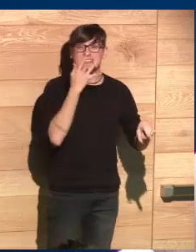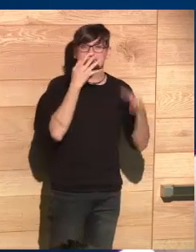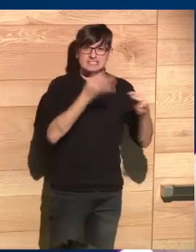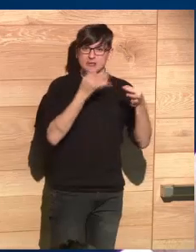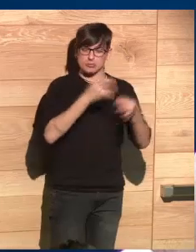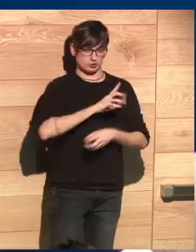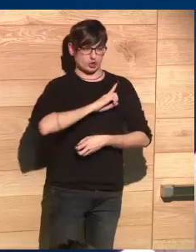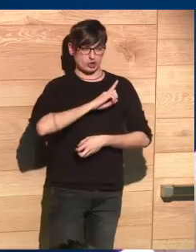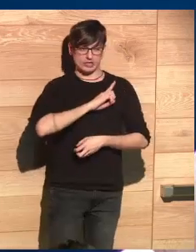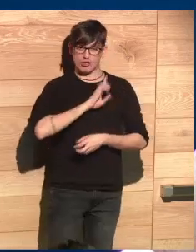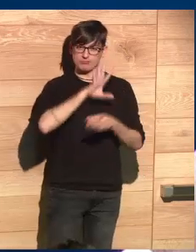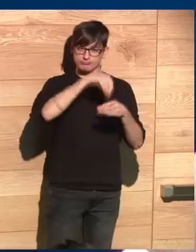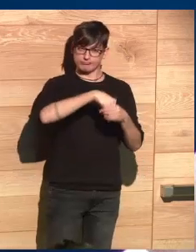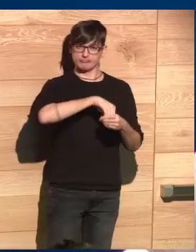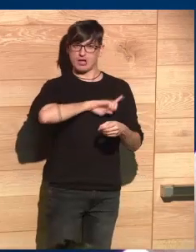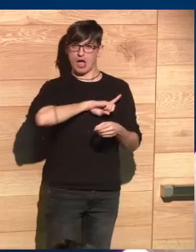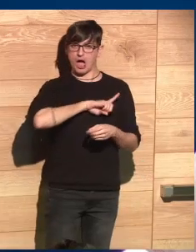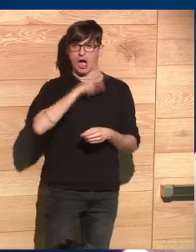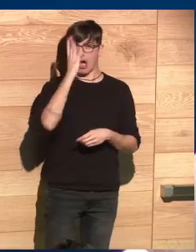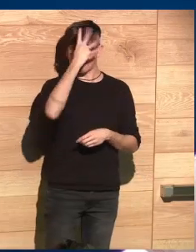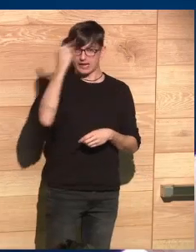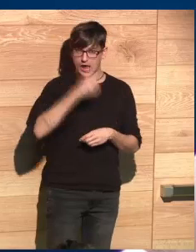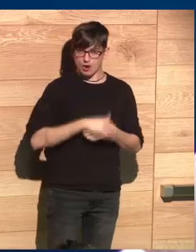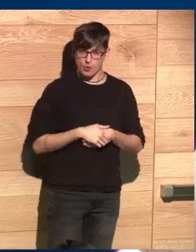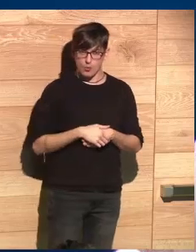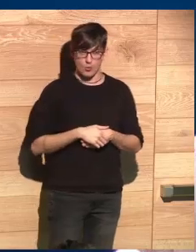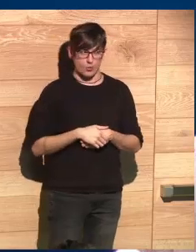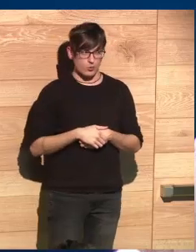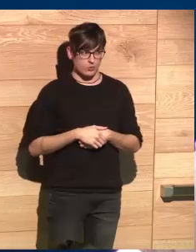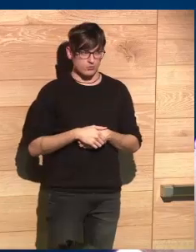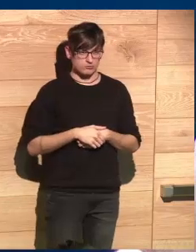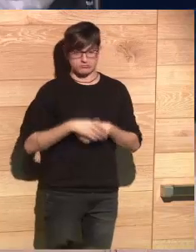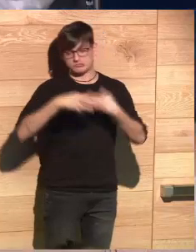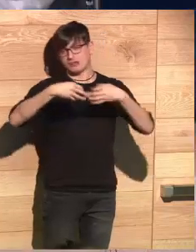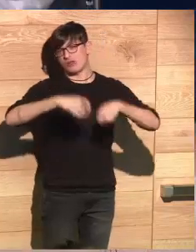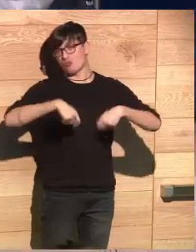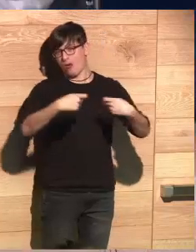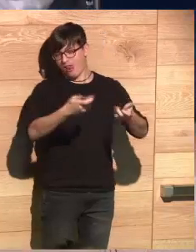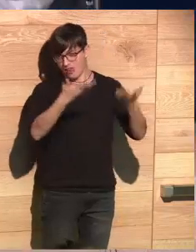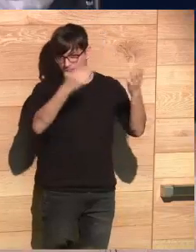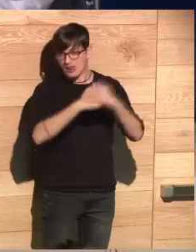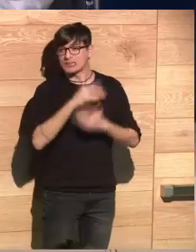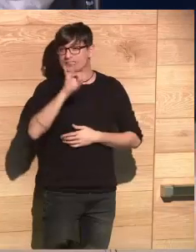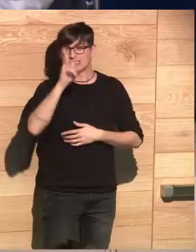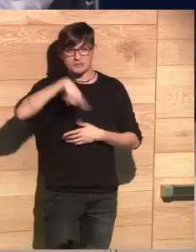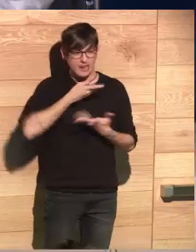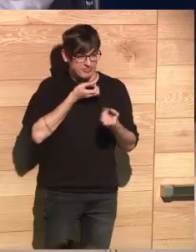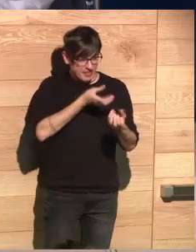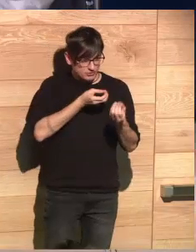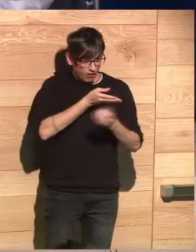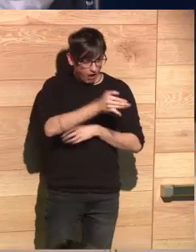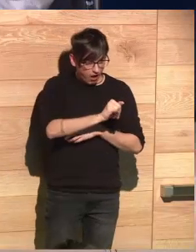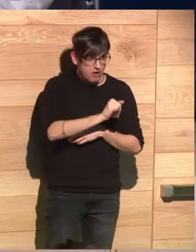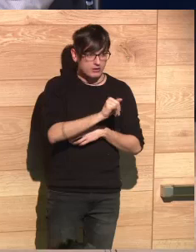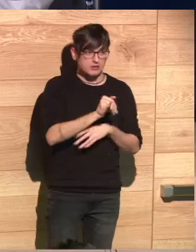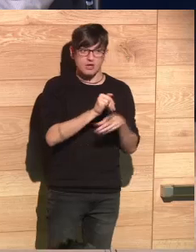un soldado del ejército americano. Tú siempre te veías como un soldado del ejército americano. Naturalmente. Y había datos que apuntan en la